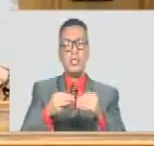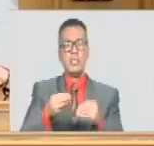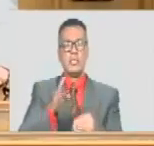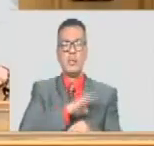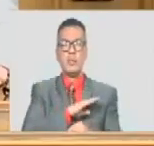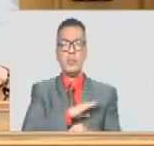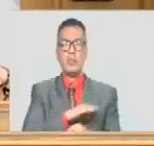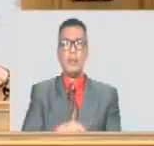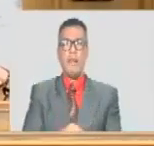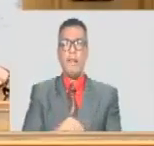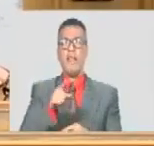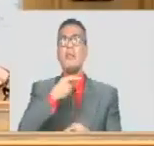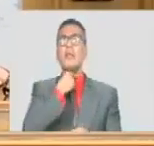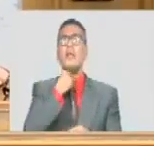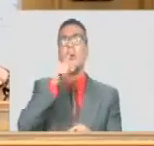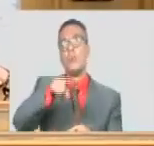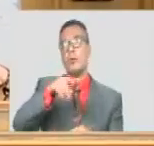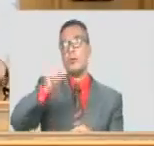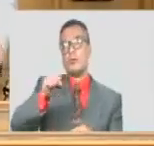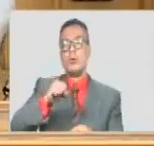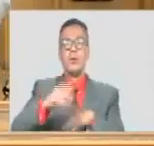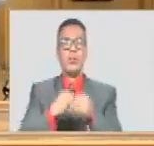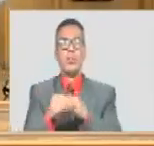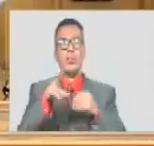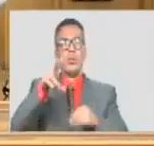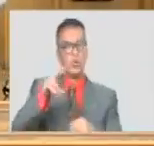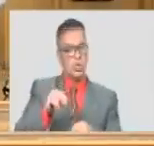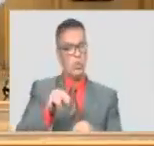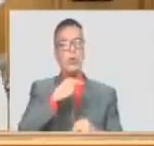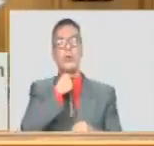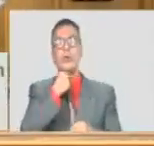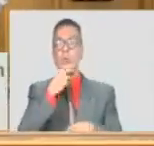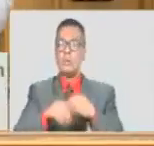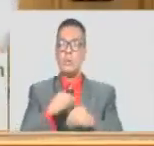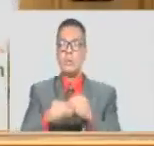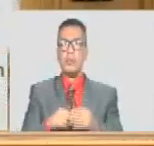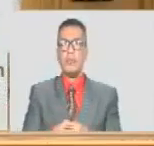hacer, que si le gusta lo que hacemos o no le gusta lo que hacemos.